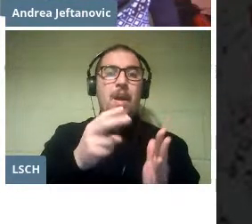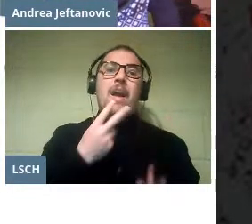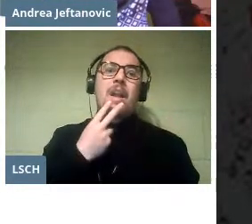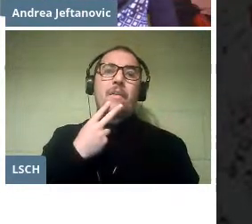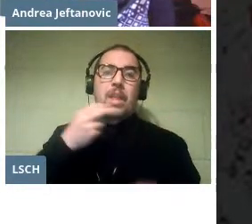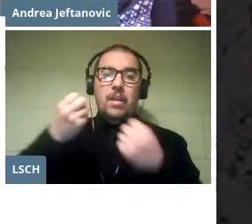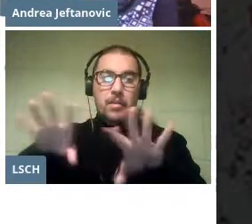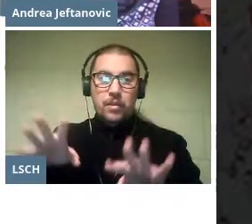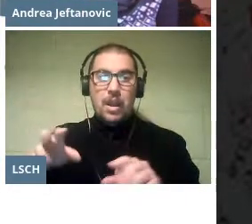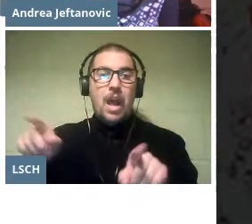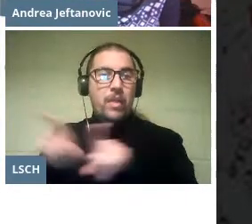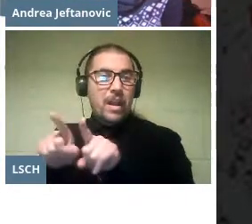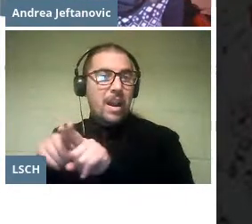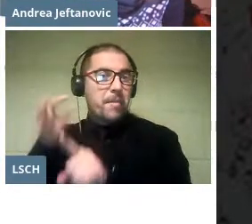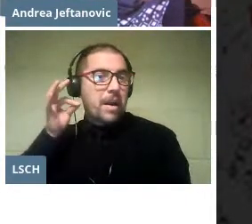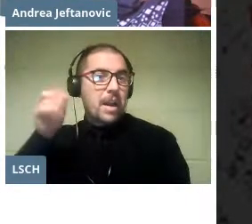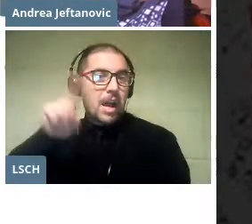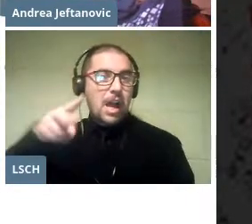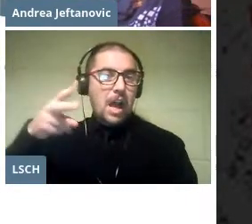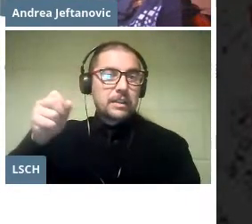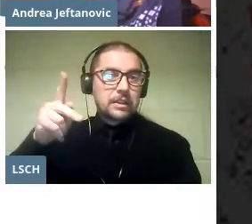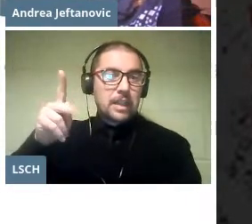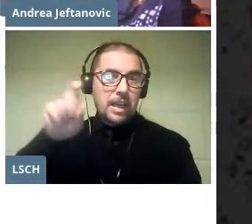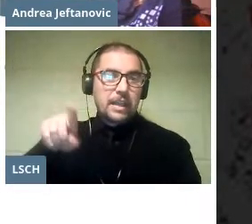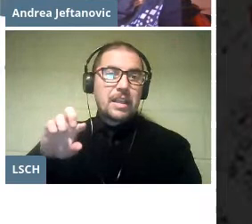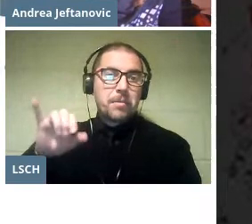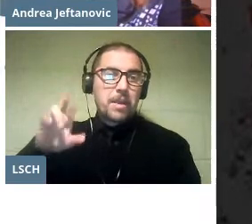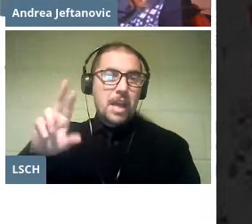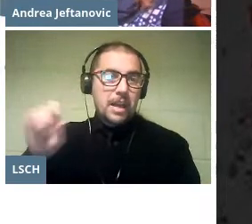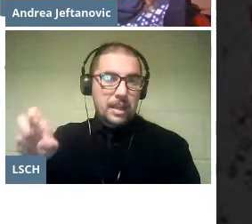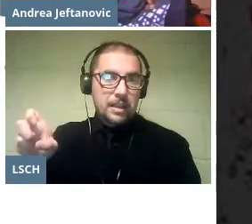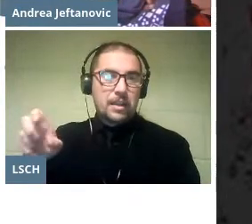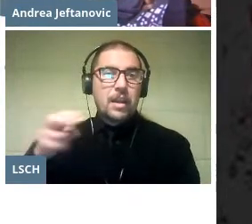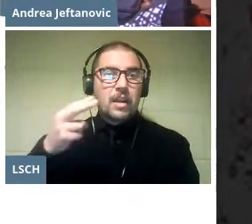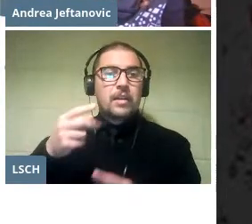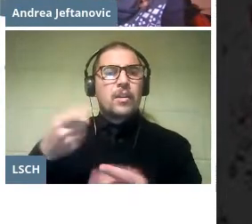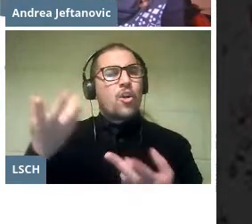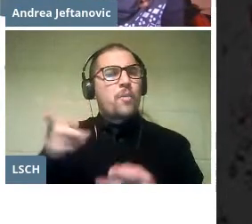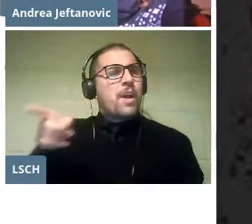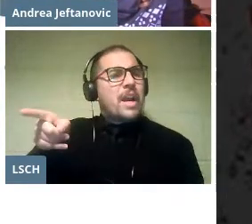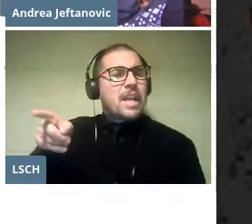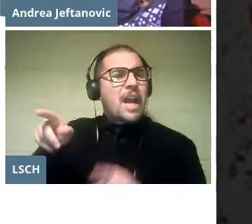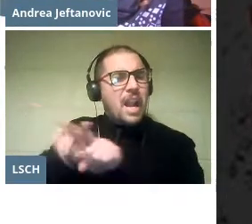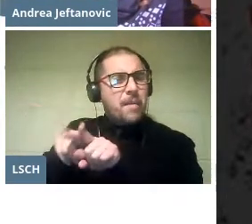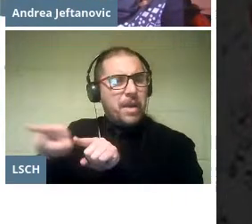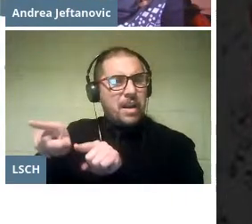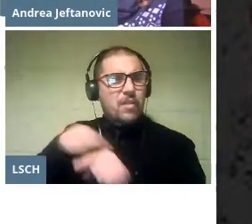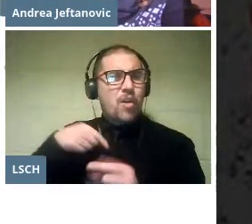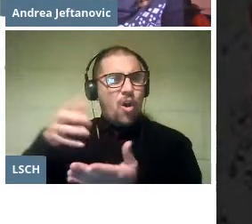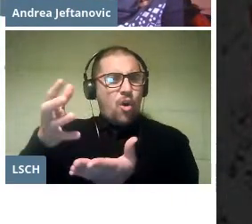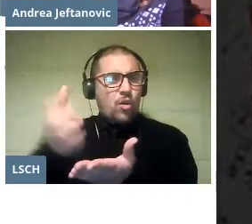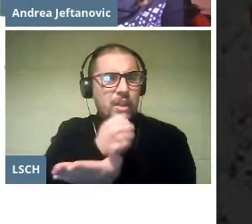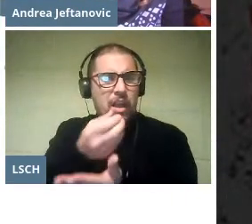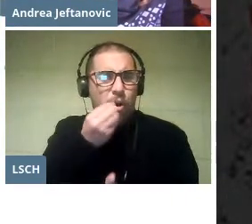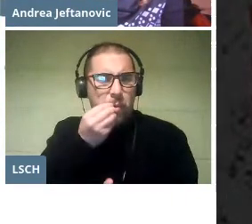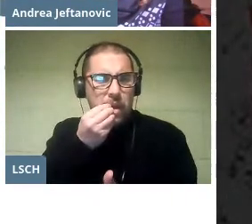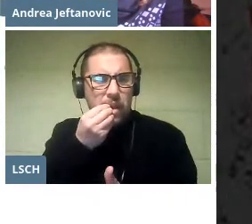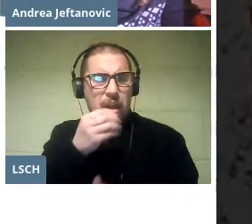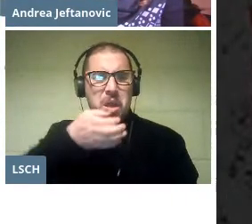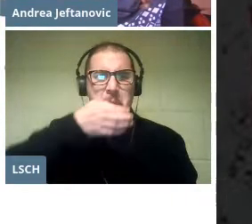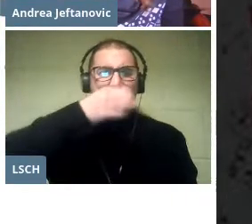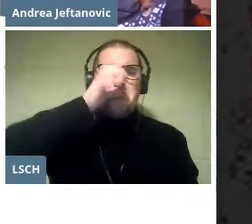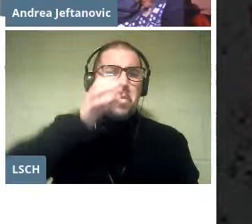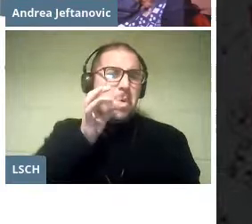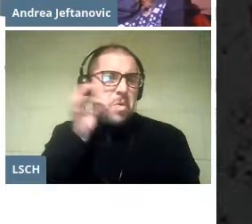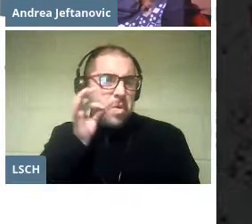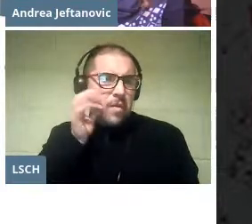de Shakespeare, Judith, lanza la cuestión: ¿podría ella conseguir comida en una taberna o deambular por la